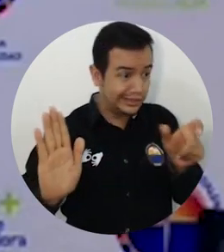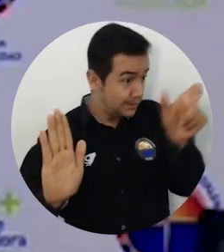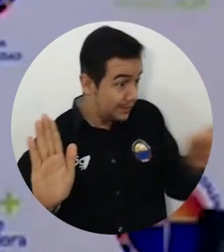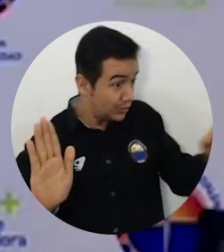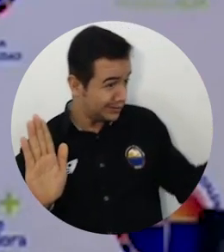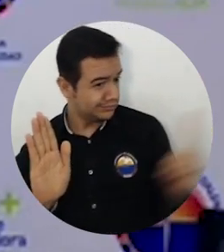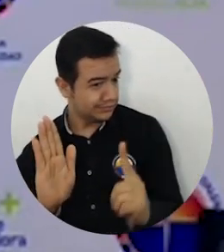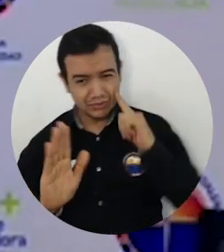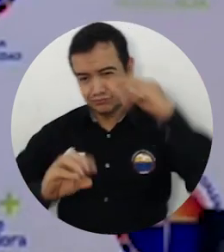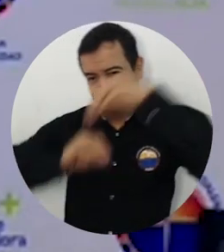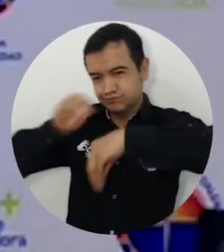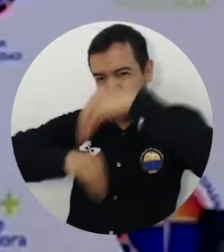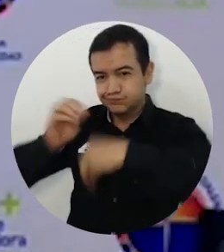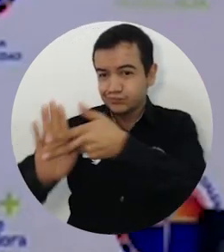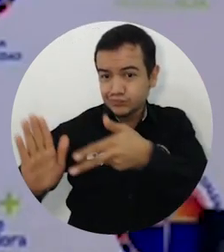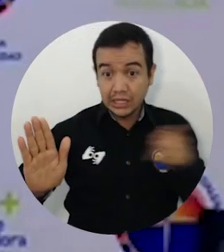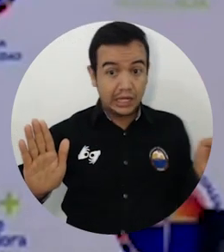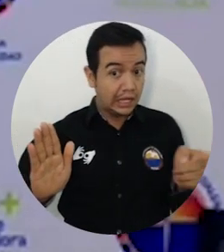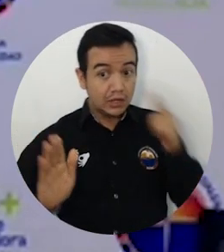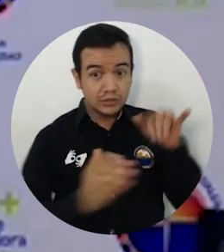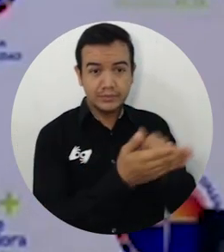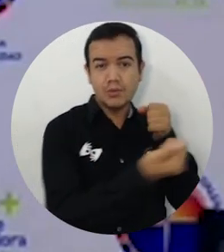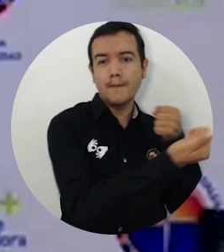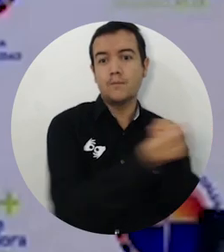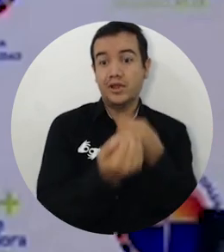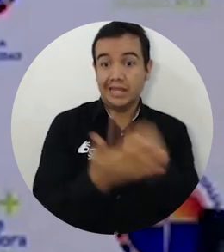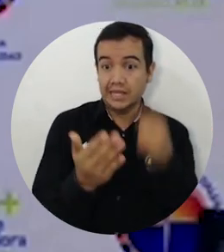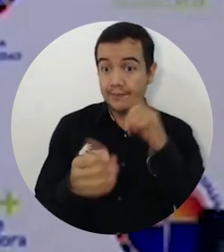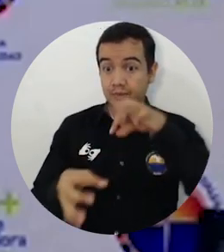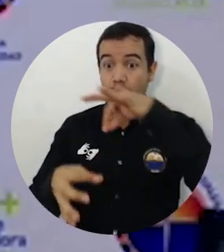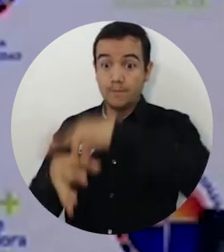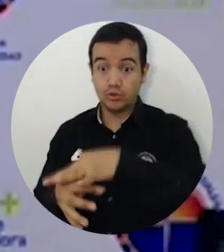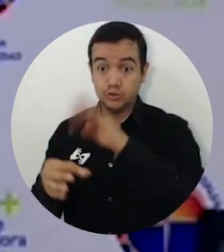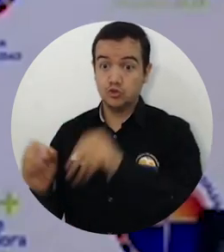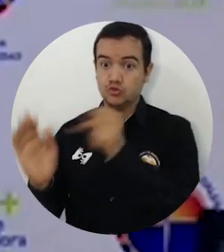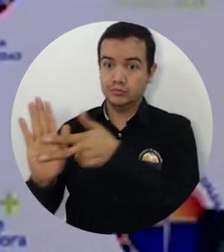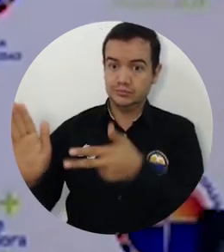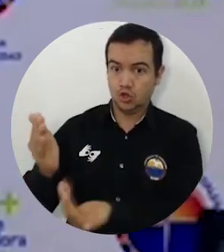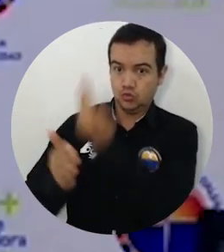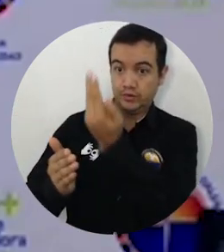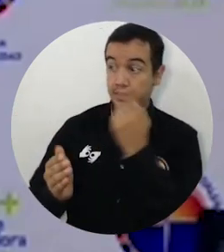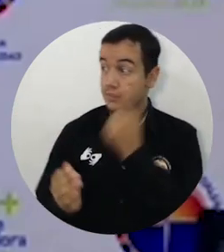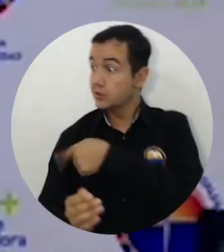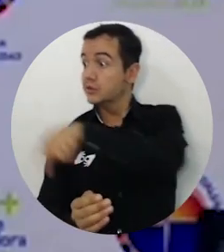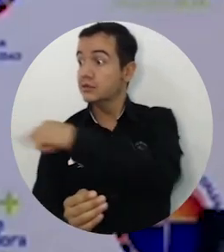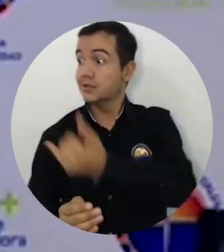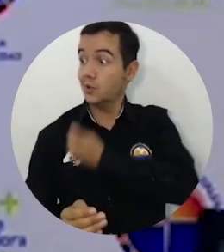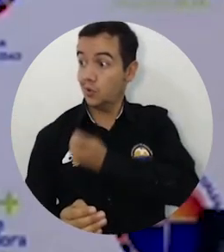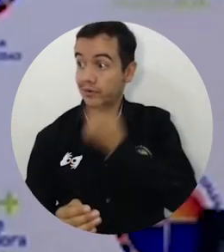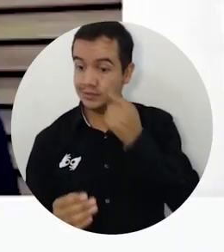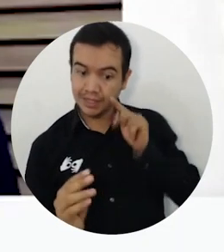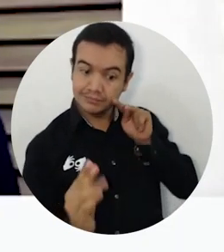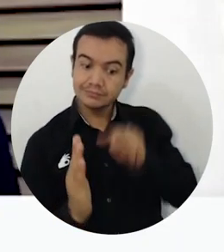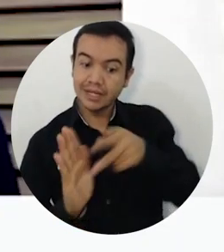de una generación que movilizó la séptima papeleta e invitar a nuestra juventud a que se apropien y conozcan y amen su